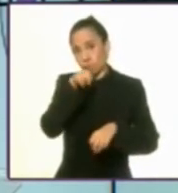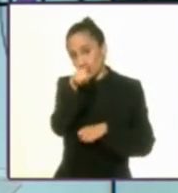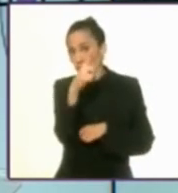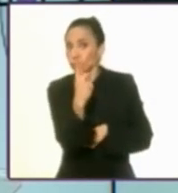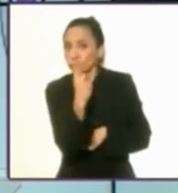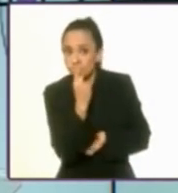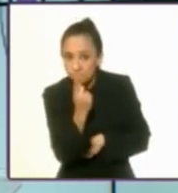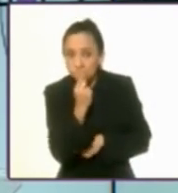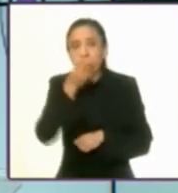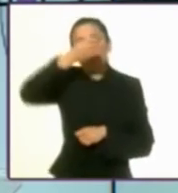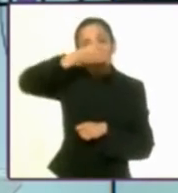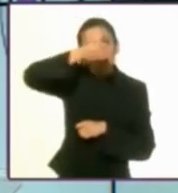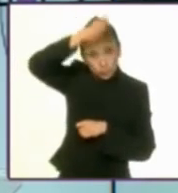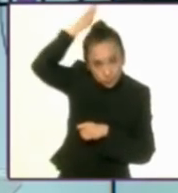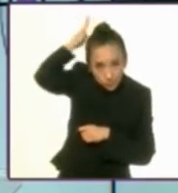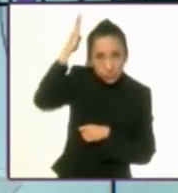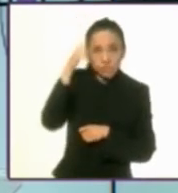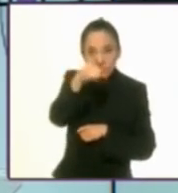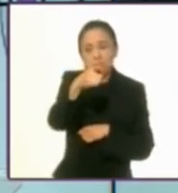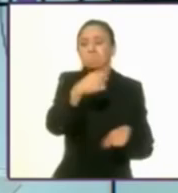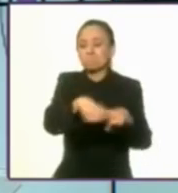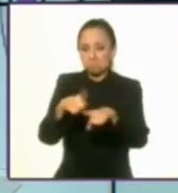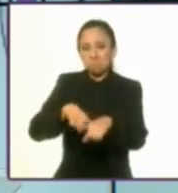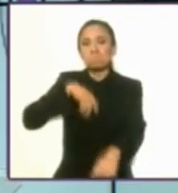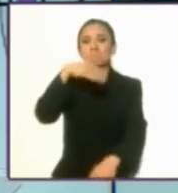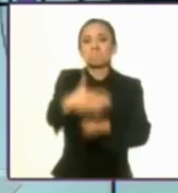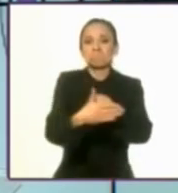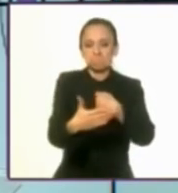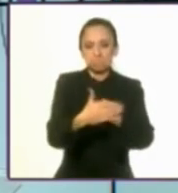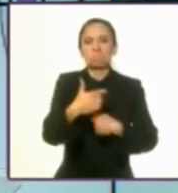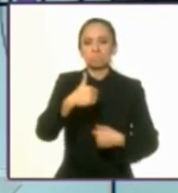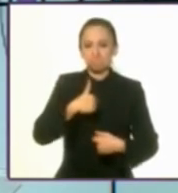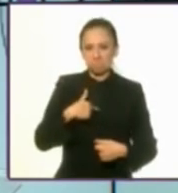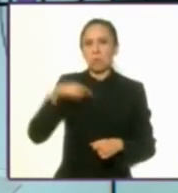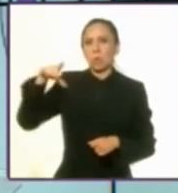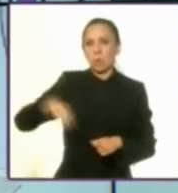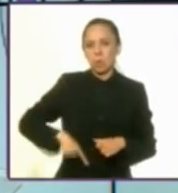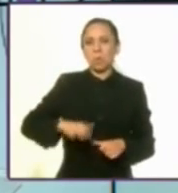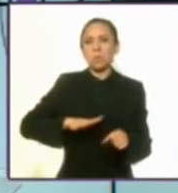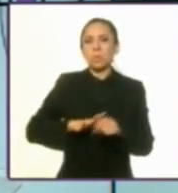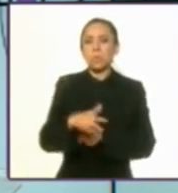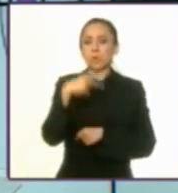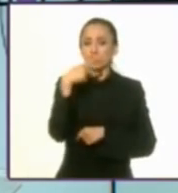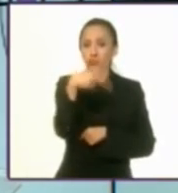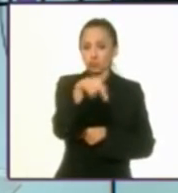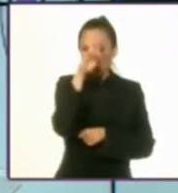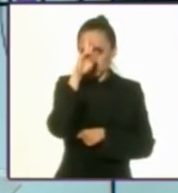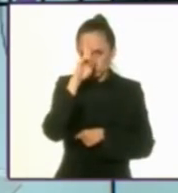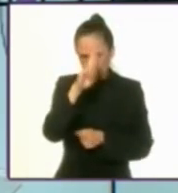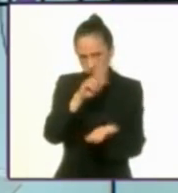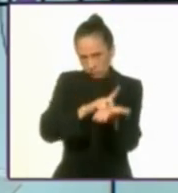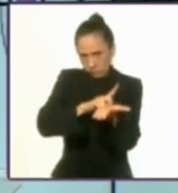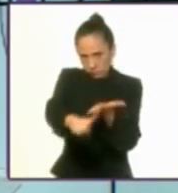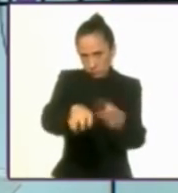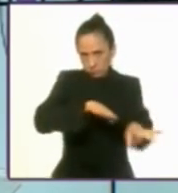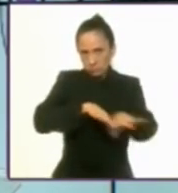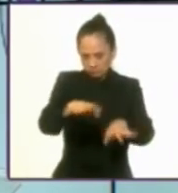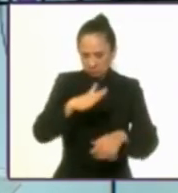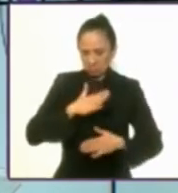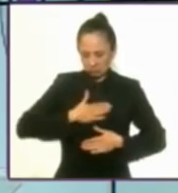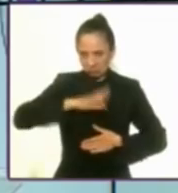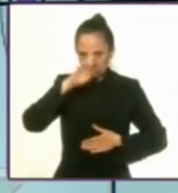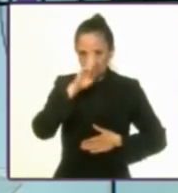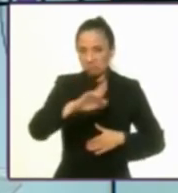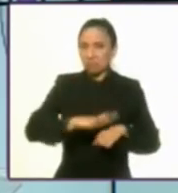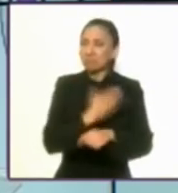bombero que vamos a hacer un gobierno en donde se te respeten sus derechos laborales y que no han sido